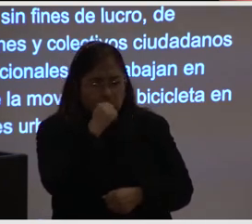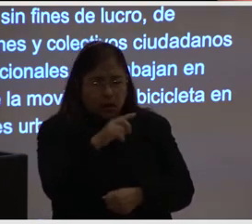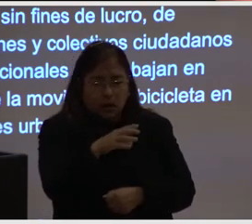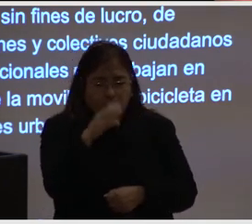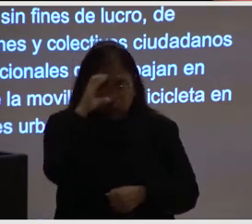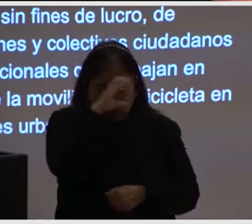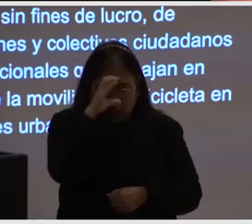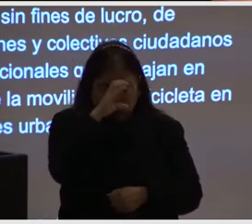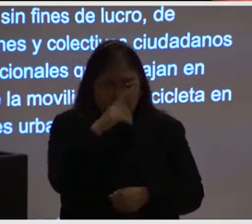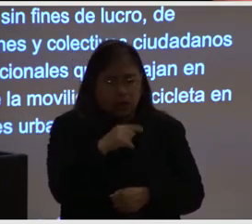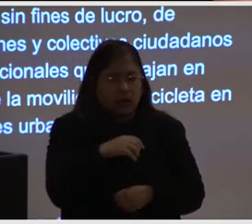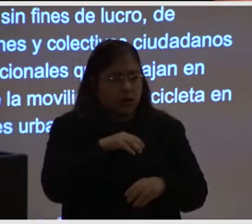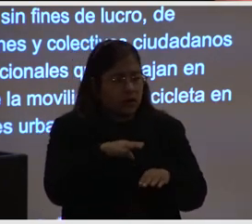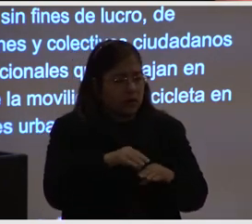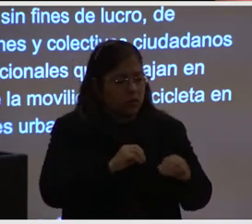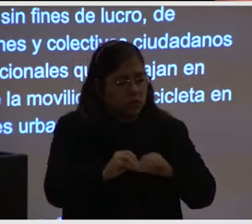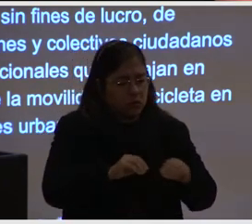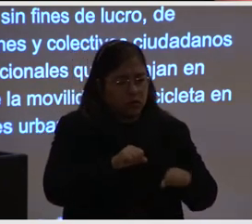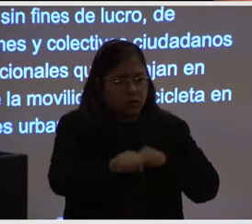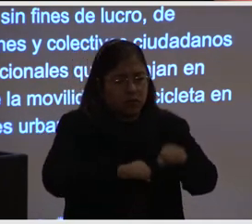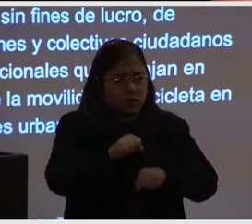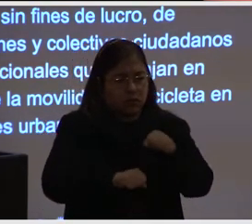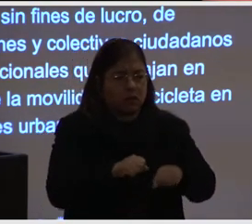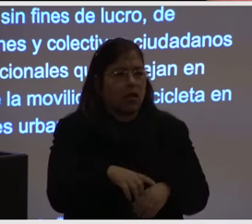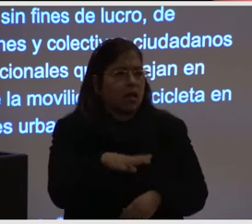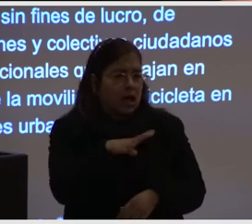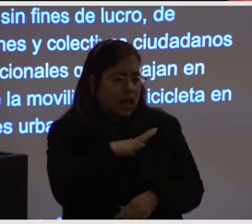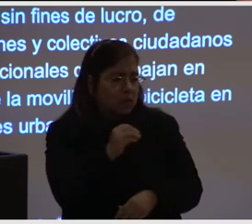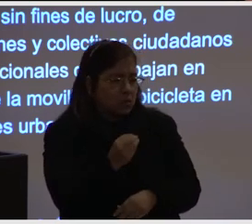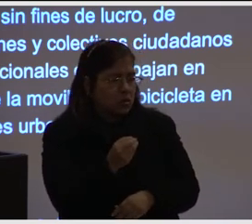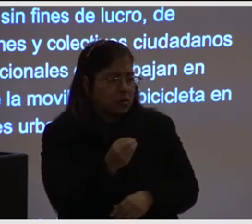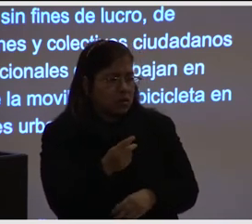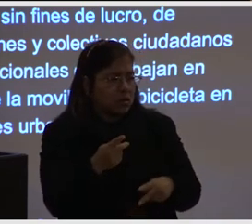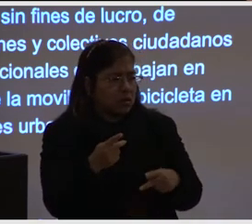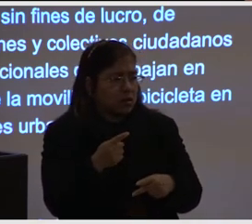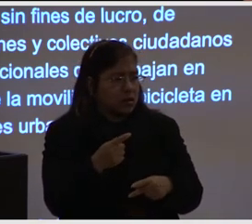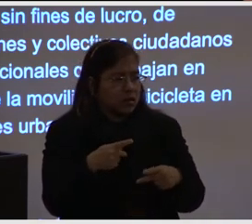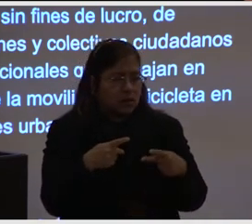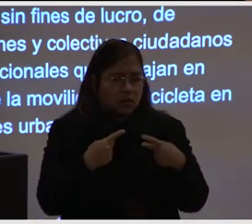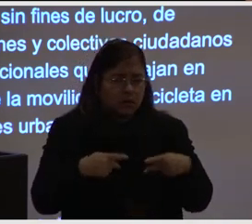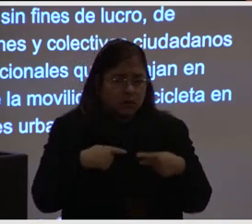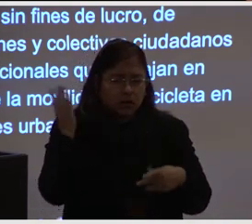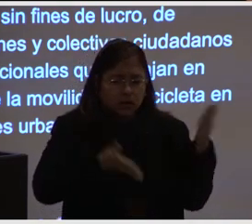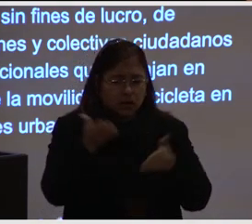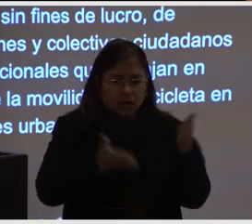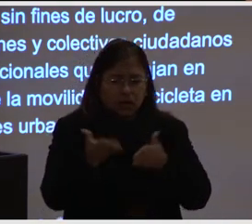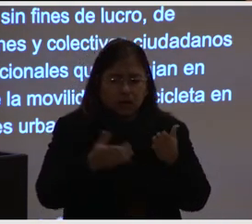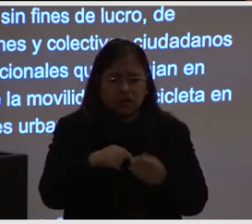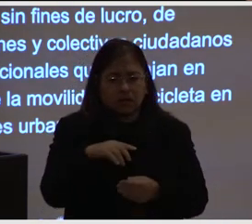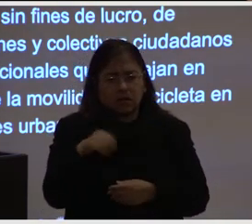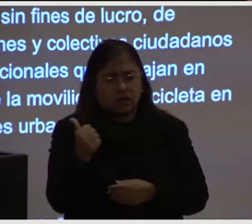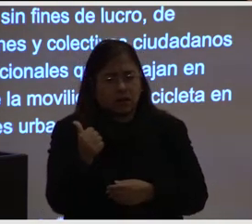y estamos muy orgullosos de ser parte de esa red hay mucha gente que viene de otras ciudades en este momento al congreso